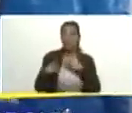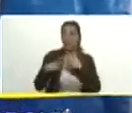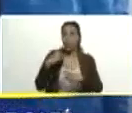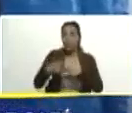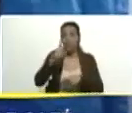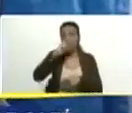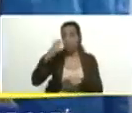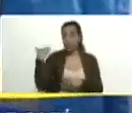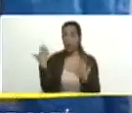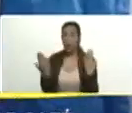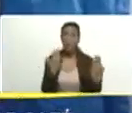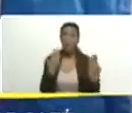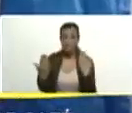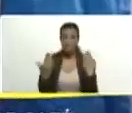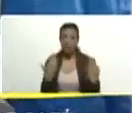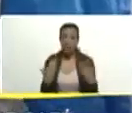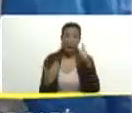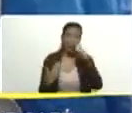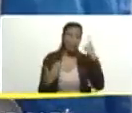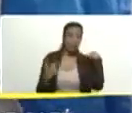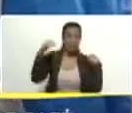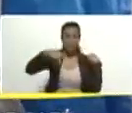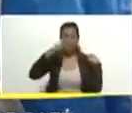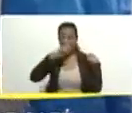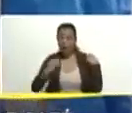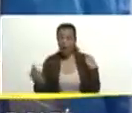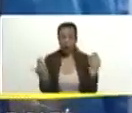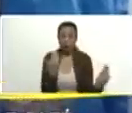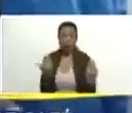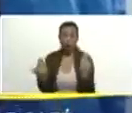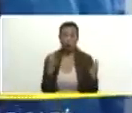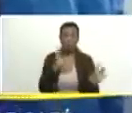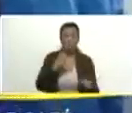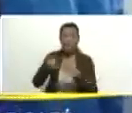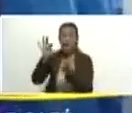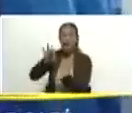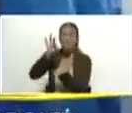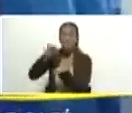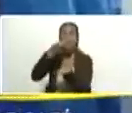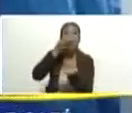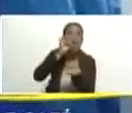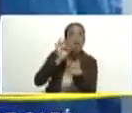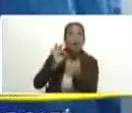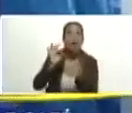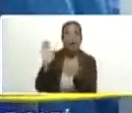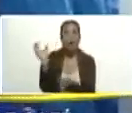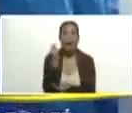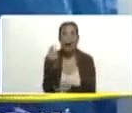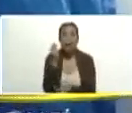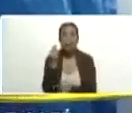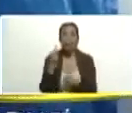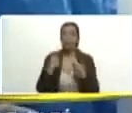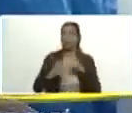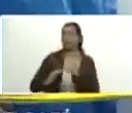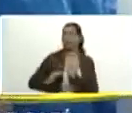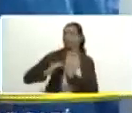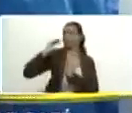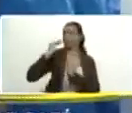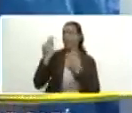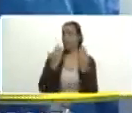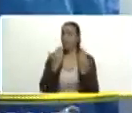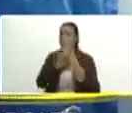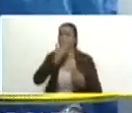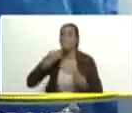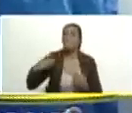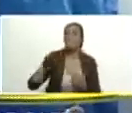del año pasado y este. Las muestras fueron totalmente distintas. Este año la calidad creció muchísimo respecto al año pasado. El